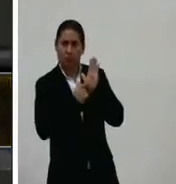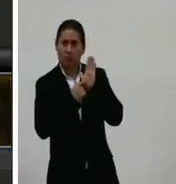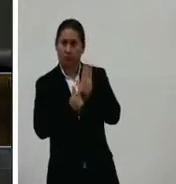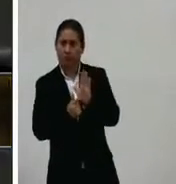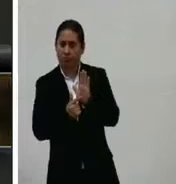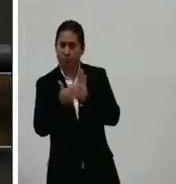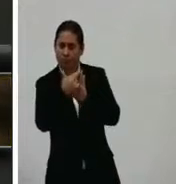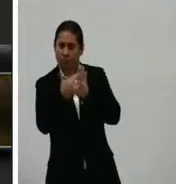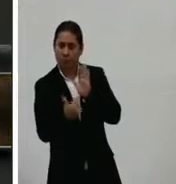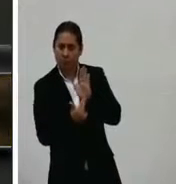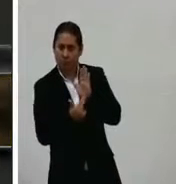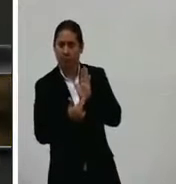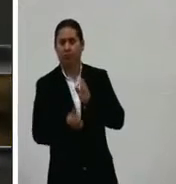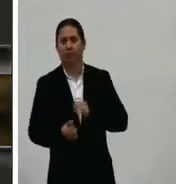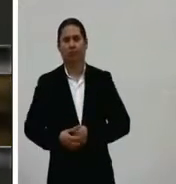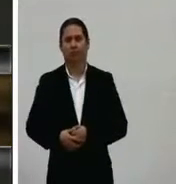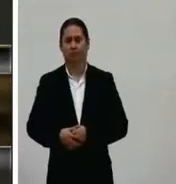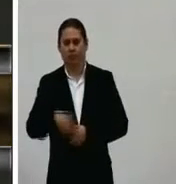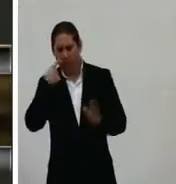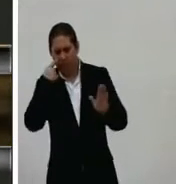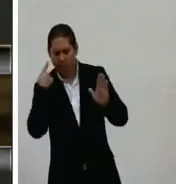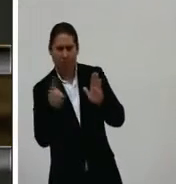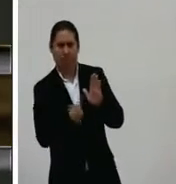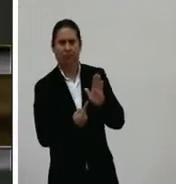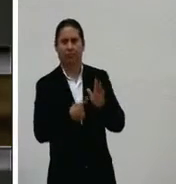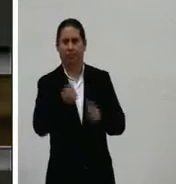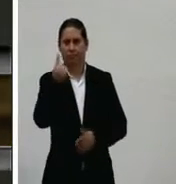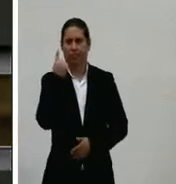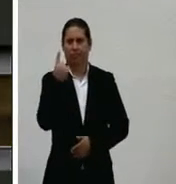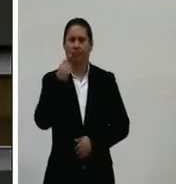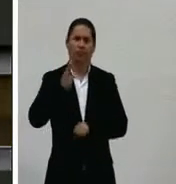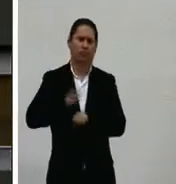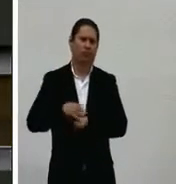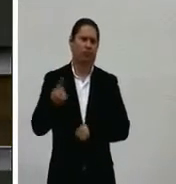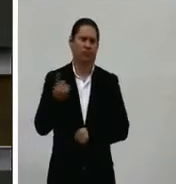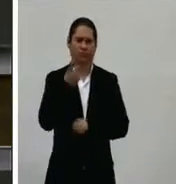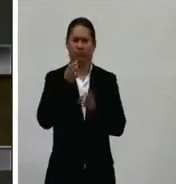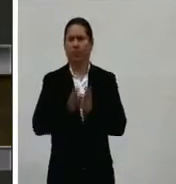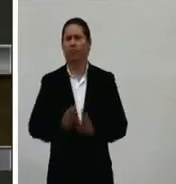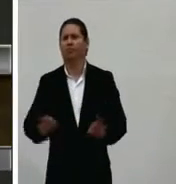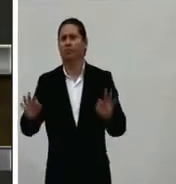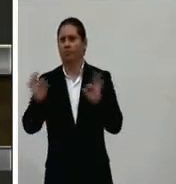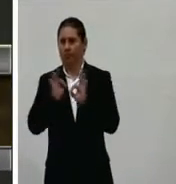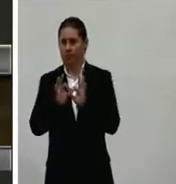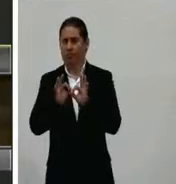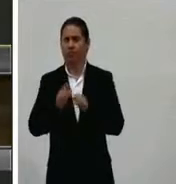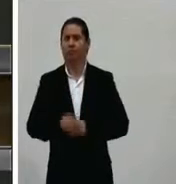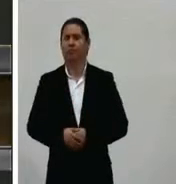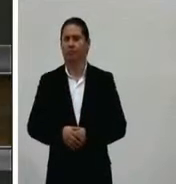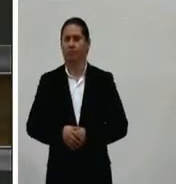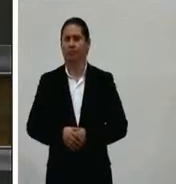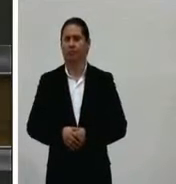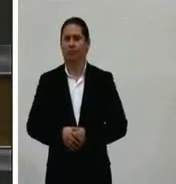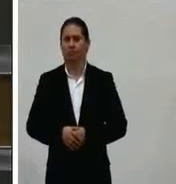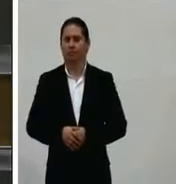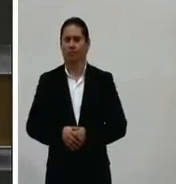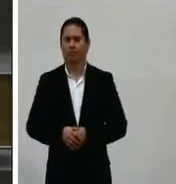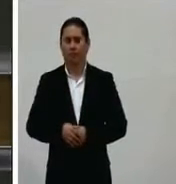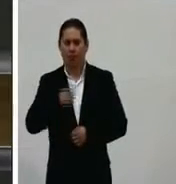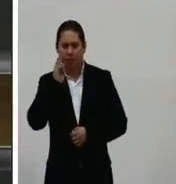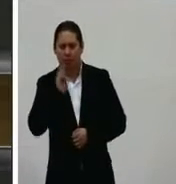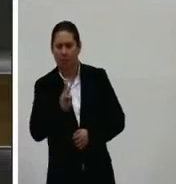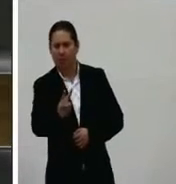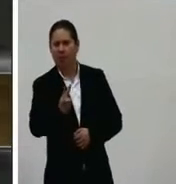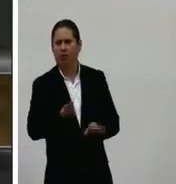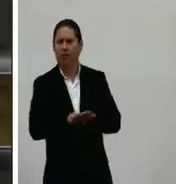la observancia del mismo. Primero, porque es muy importante que podamos mostrar el rostro humano de la función